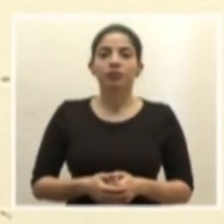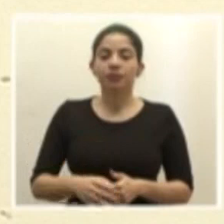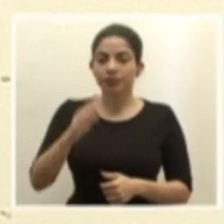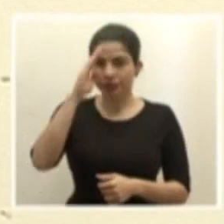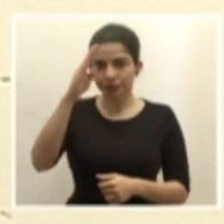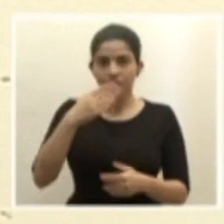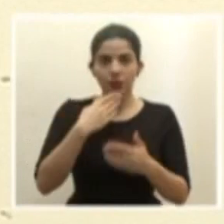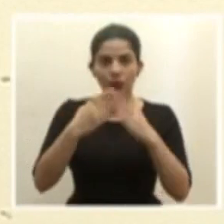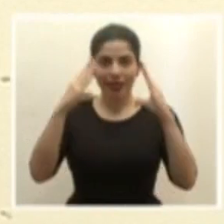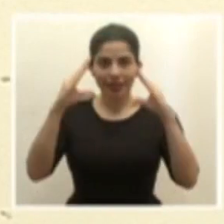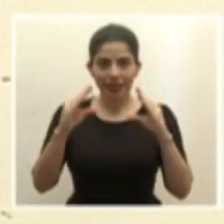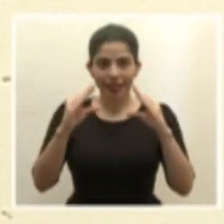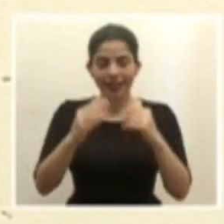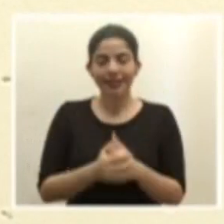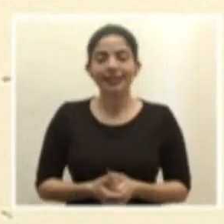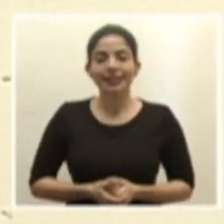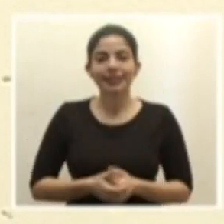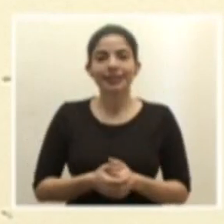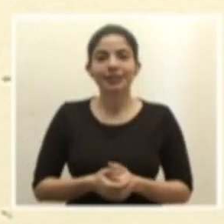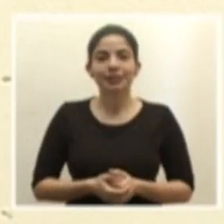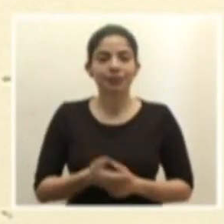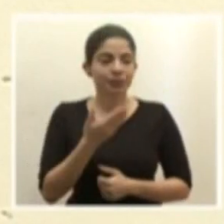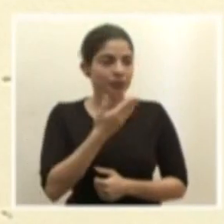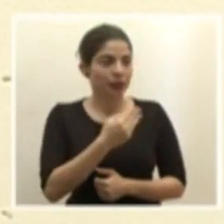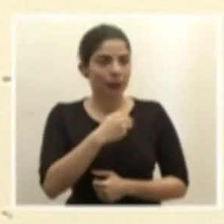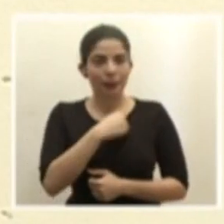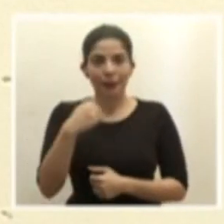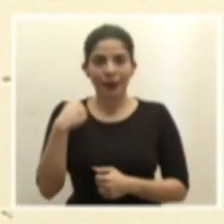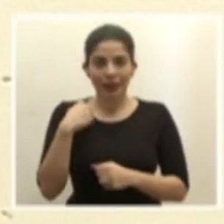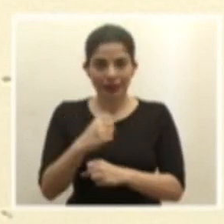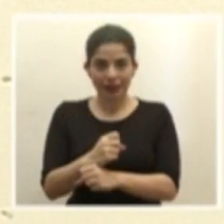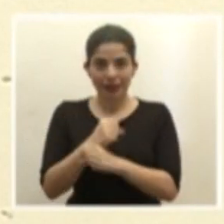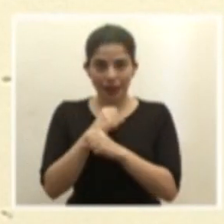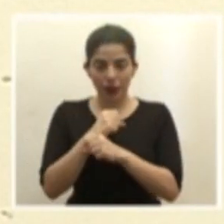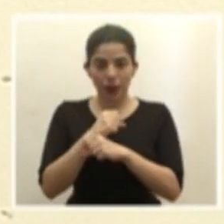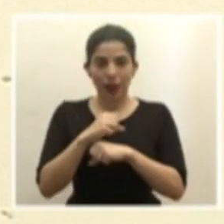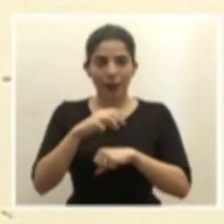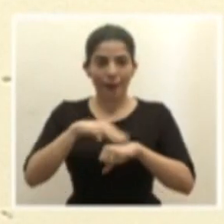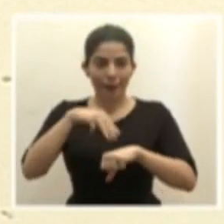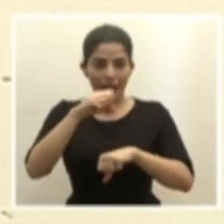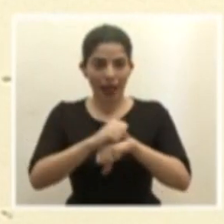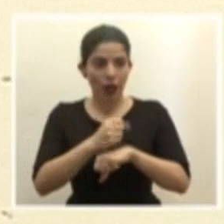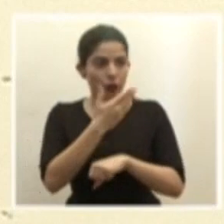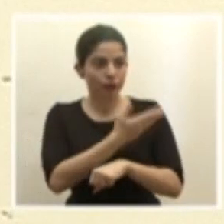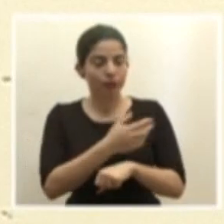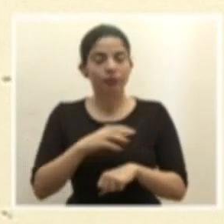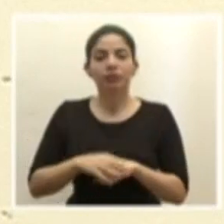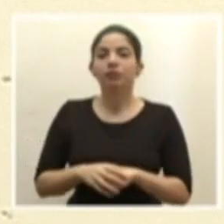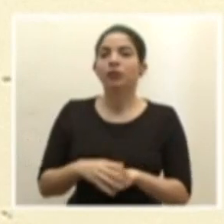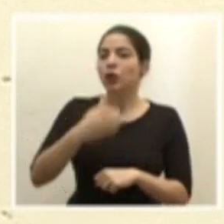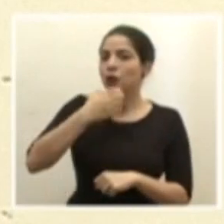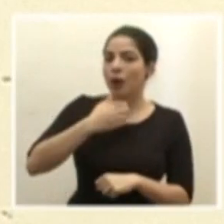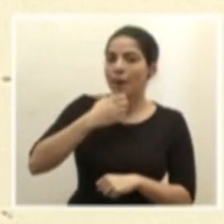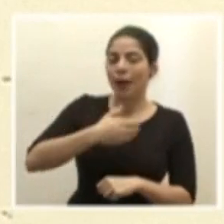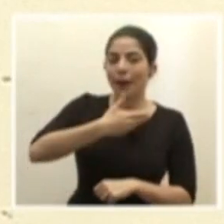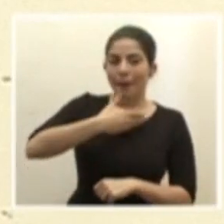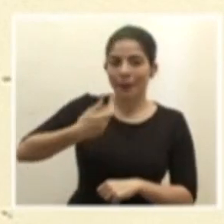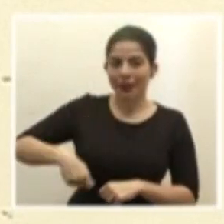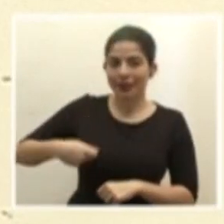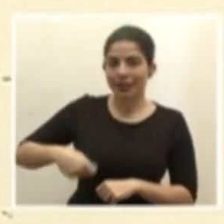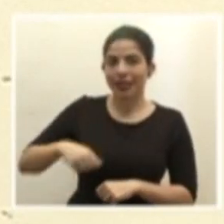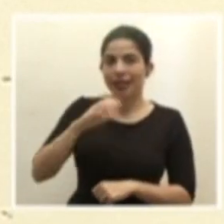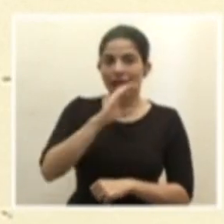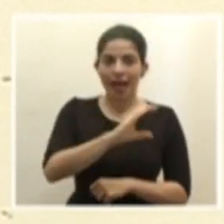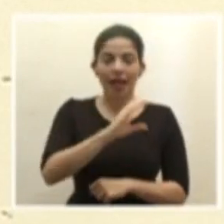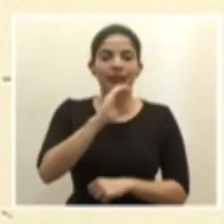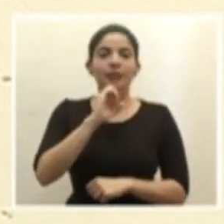Muy buenas tardes al ministro de Seguridad, don Michael, a don Román, presidente ejecutivo de